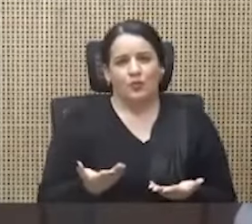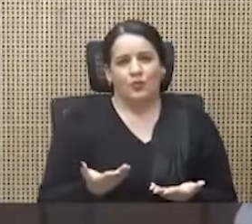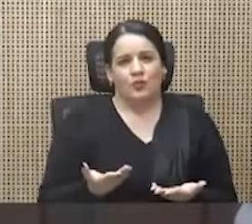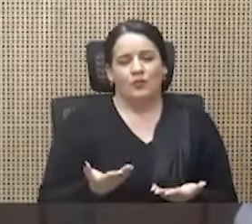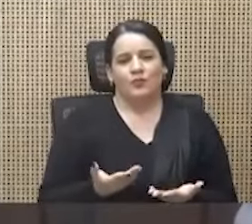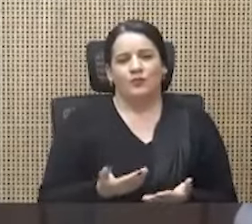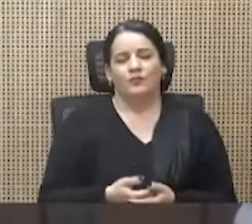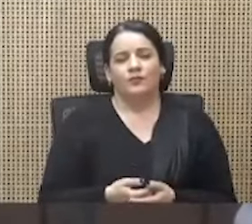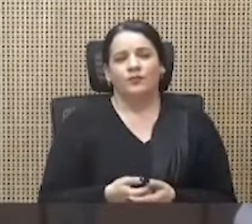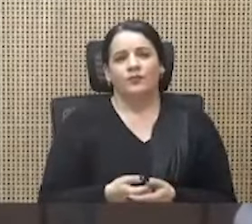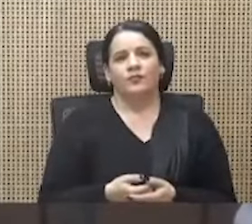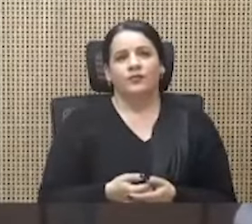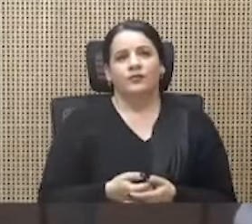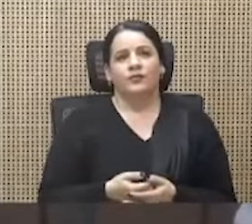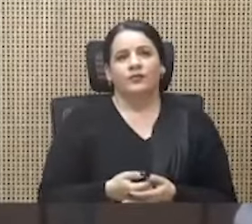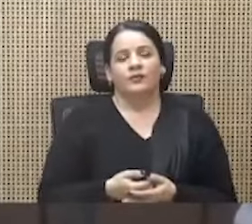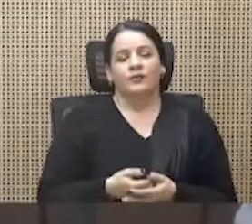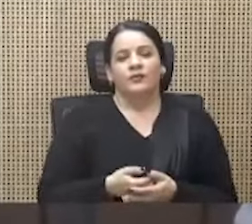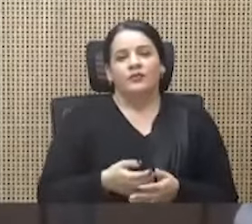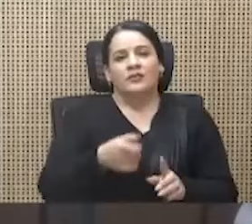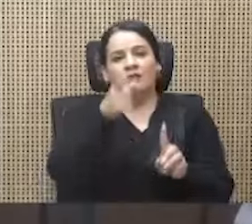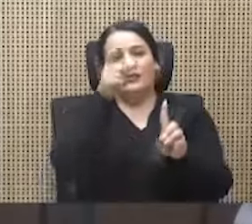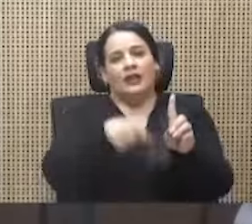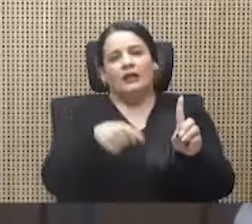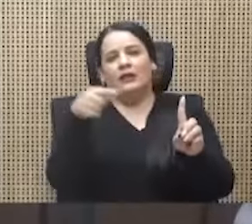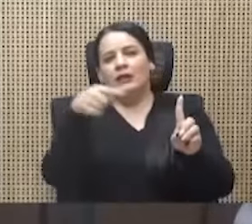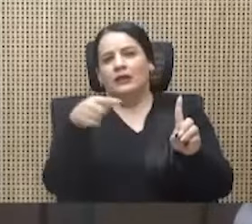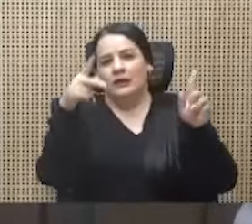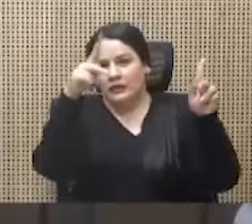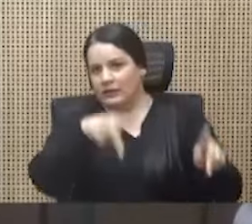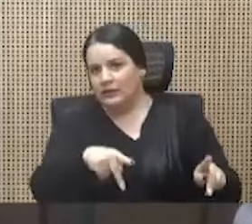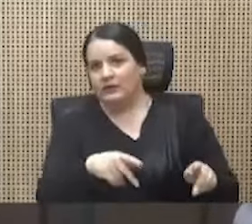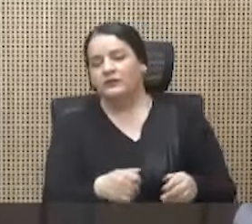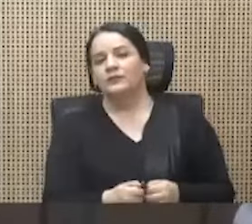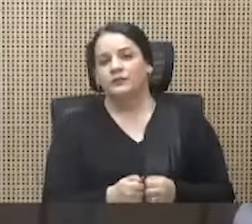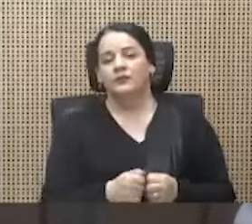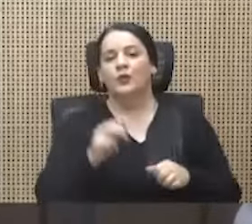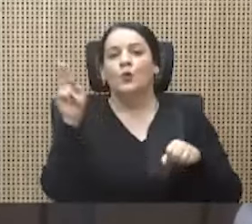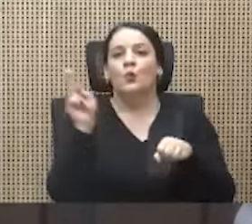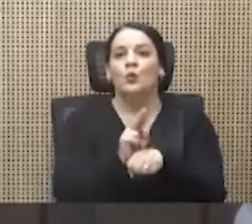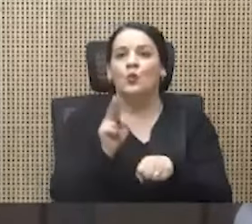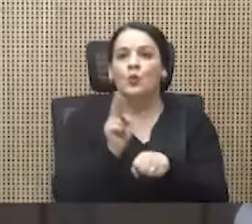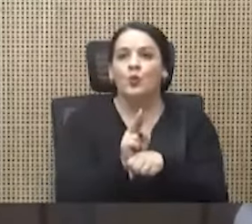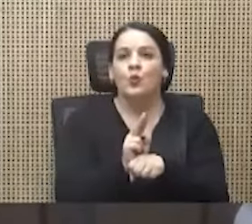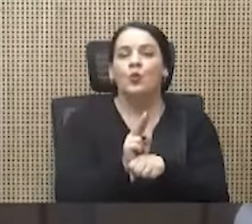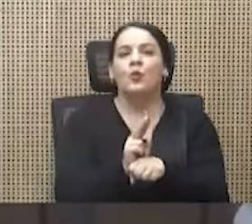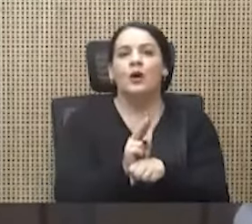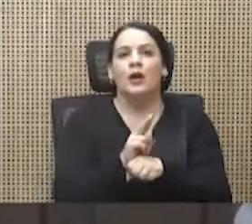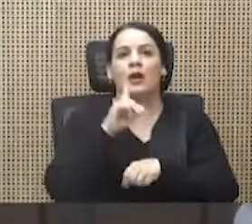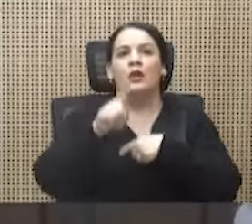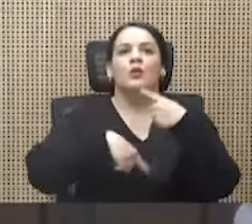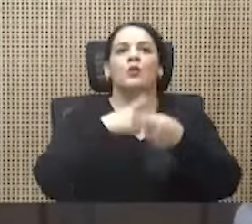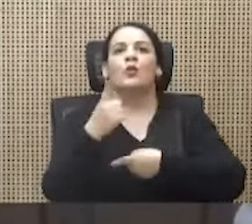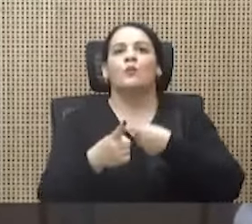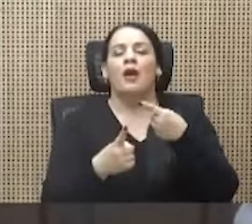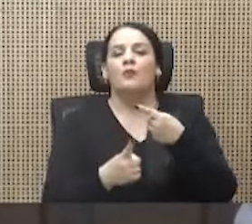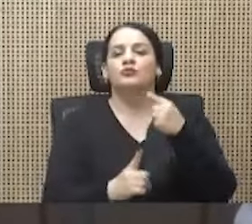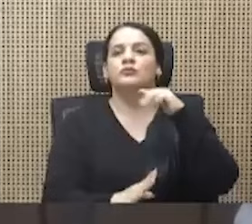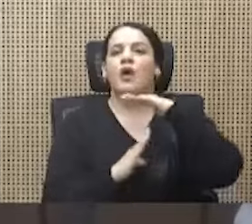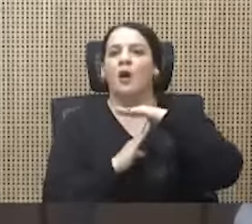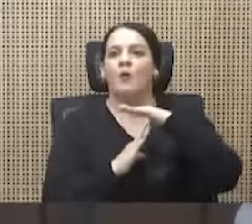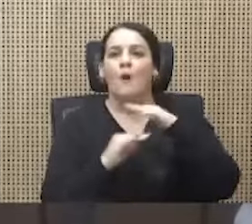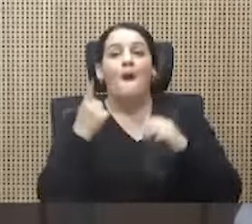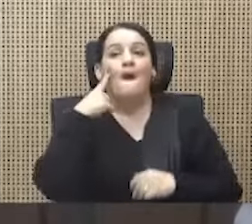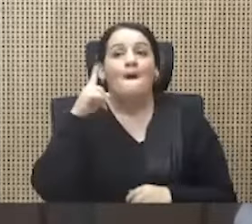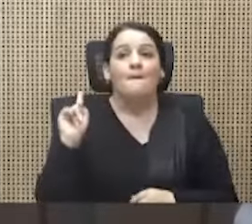precisamente la persona que ha usado el nos vamos a cortes comerciales para ser